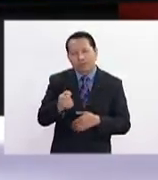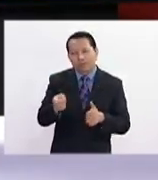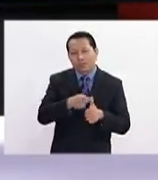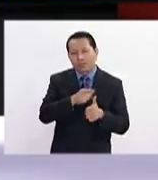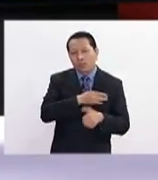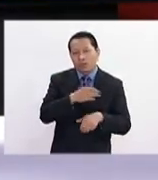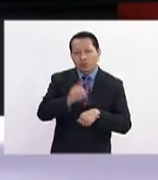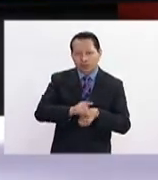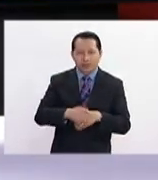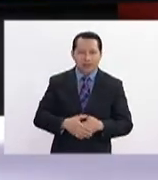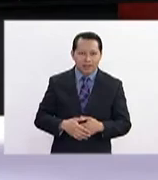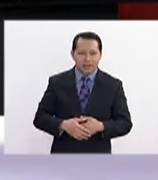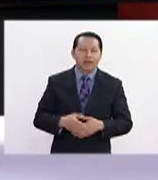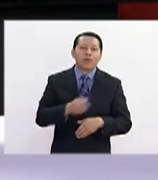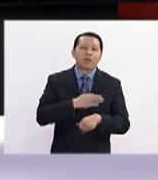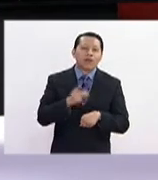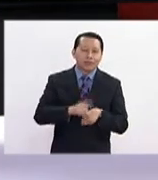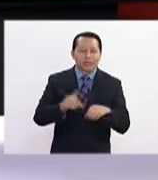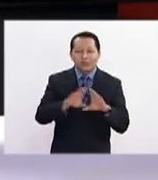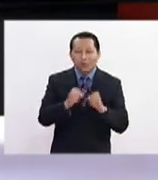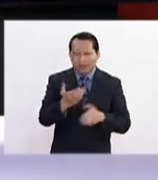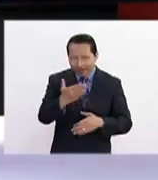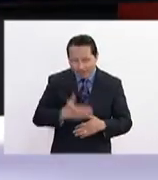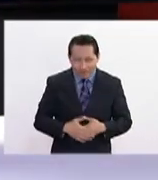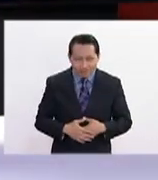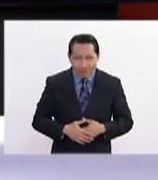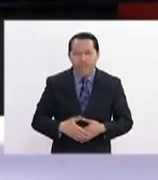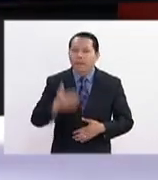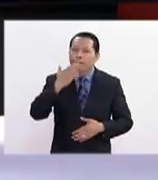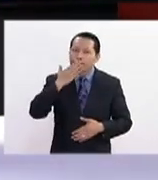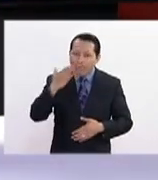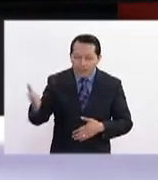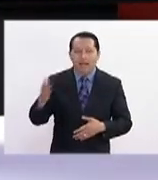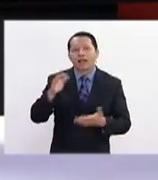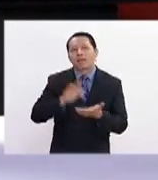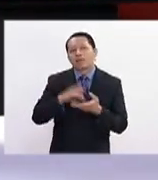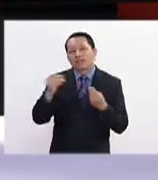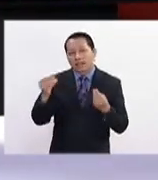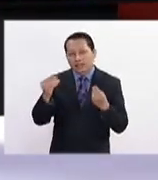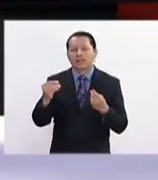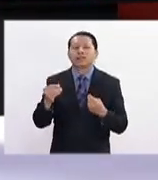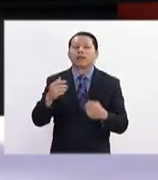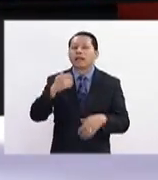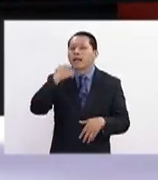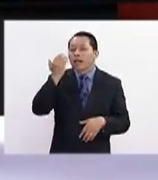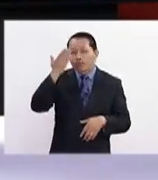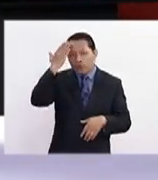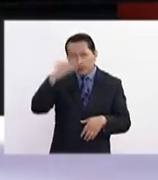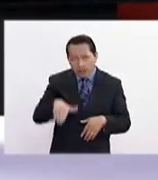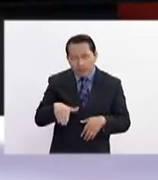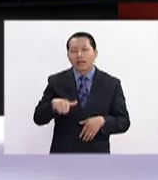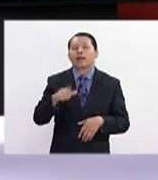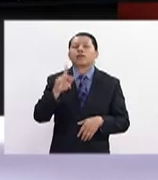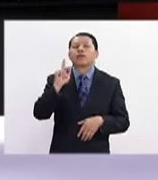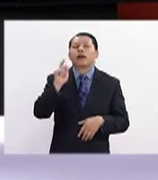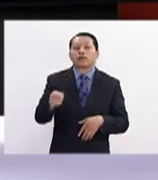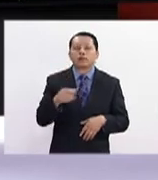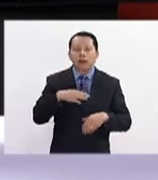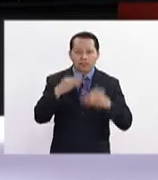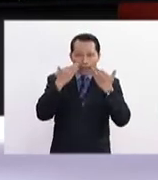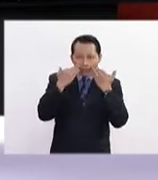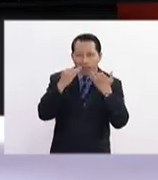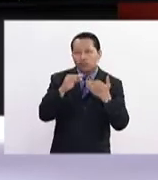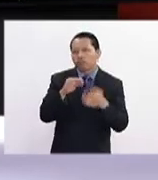buenos días. Muy buenos días. ¿Cómo están ustedes? Bien, maestro, muchas gracias. Lo que queremos saber de lo que hemos visto sobre